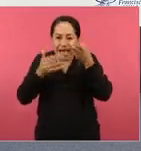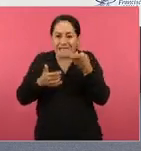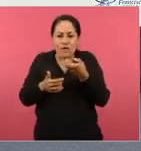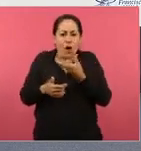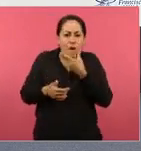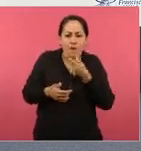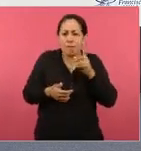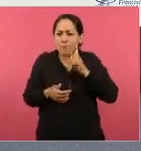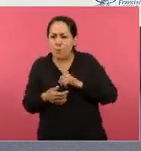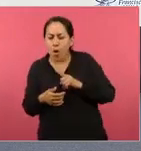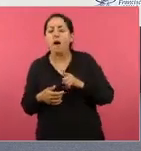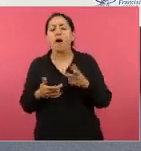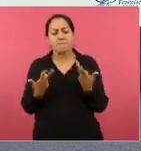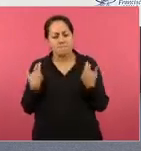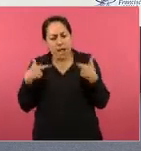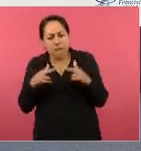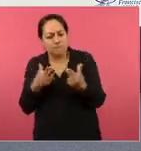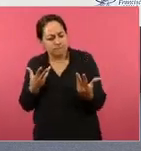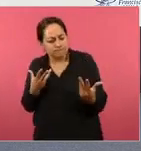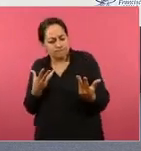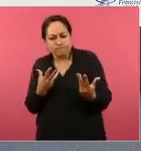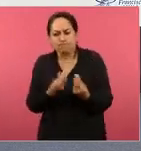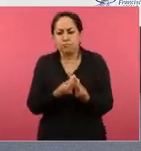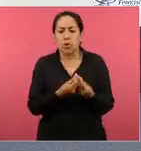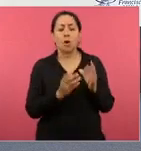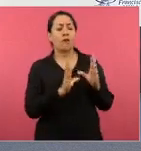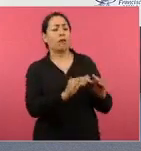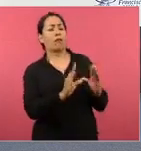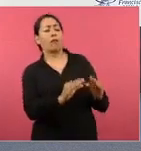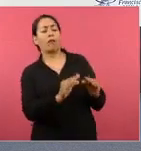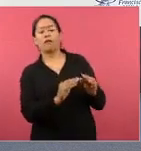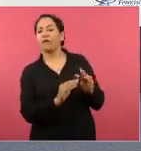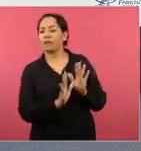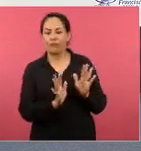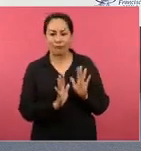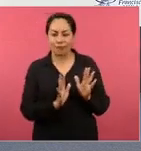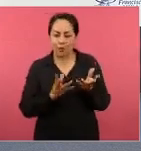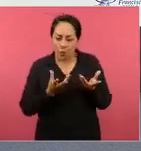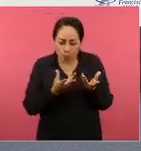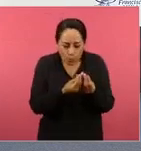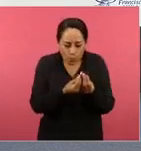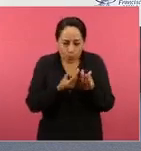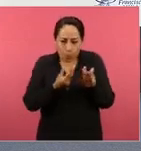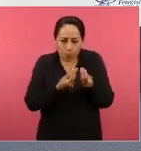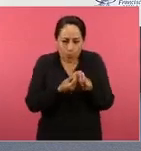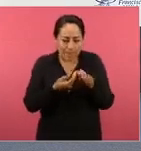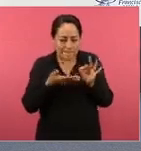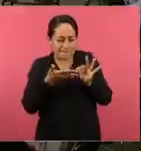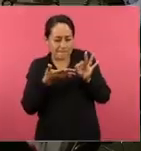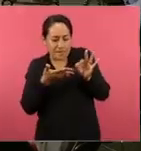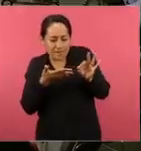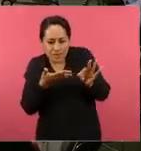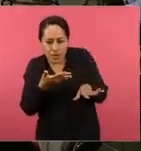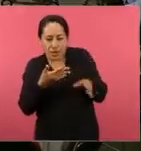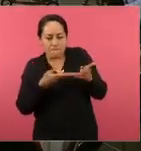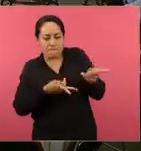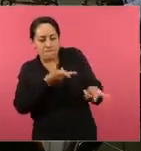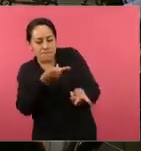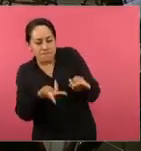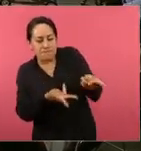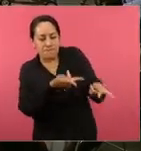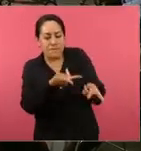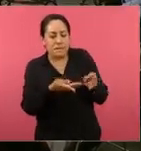solo acompaña el proceso, sino que es un provocador en el sentido de preguntar, de indagar,